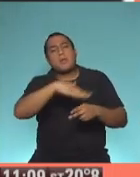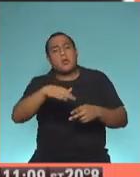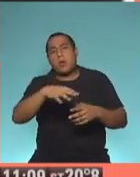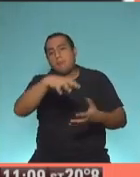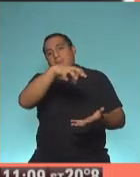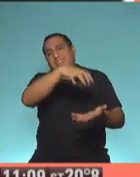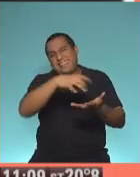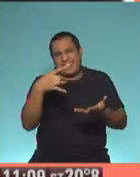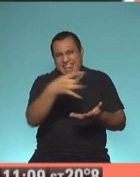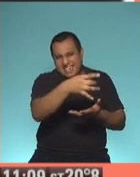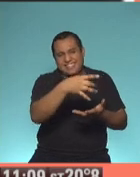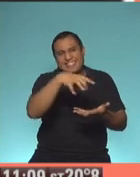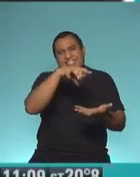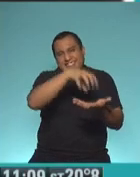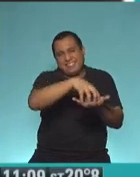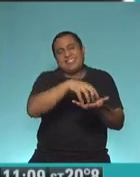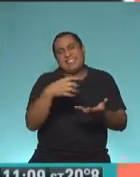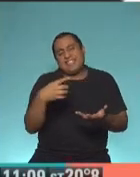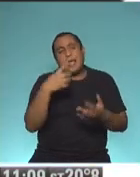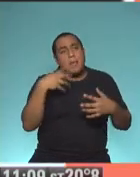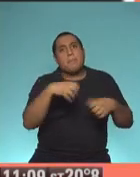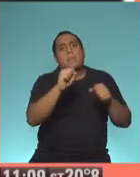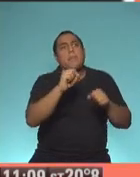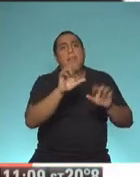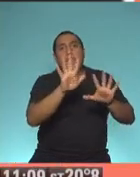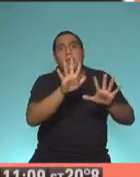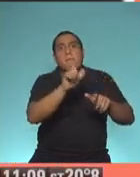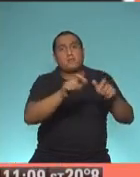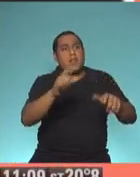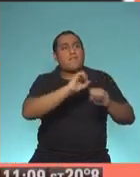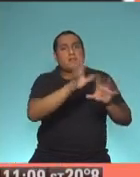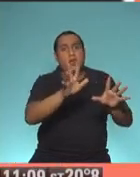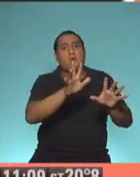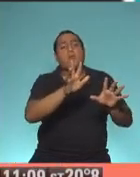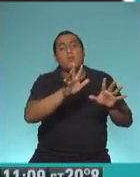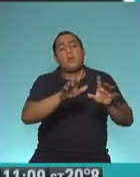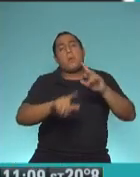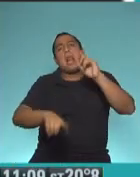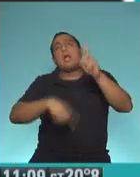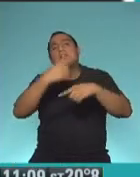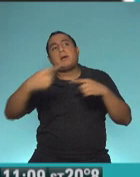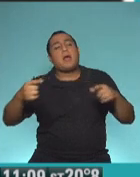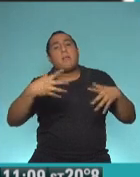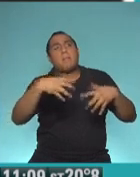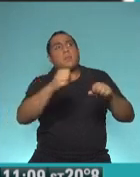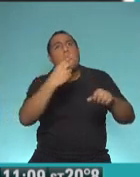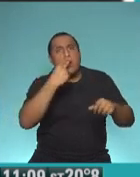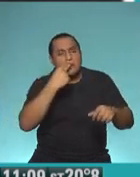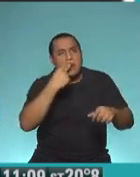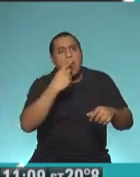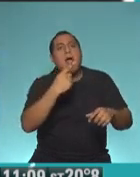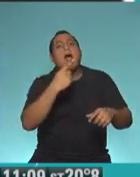estación de Retiro en Buenos Aires, ¿no?, encuentran 10 infectados de 100 y la semana siguiente encuentran 11, saben que la enfermedad está